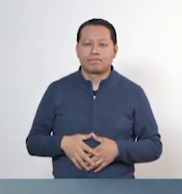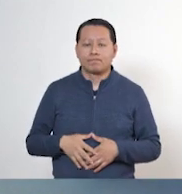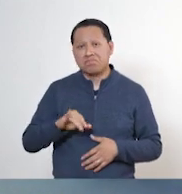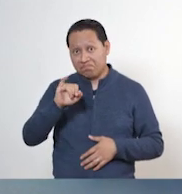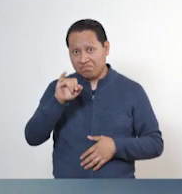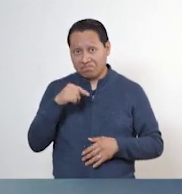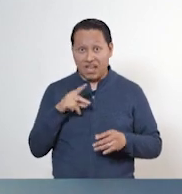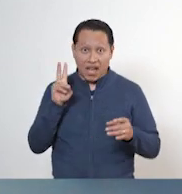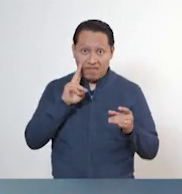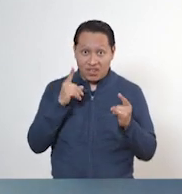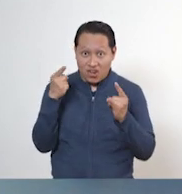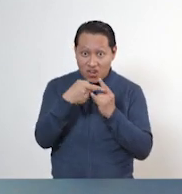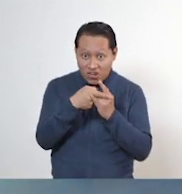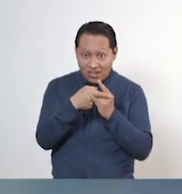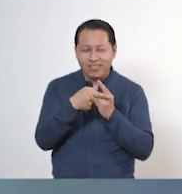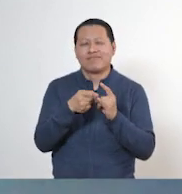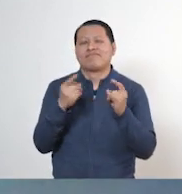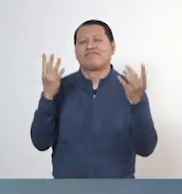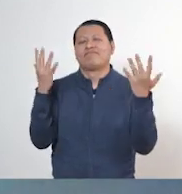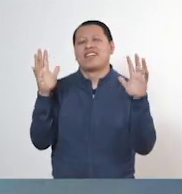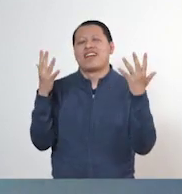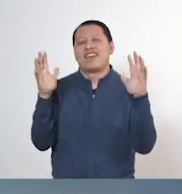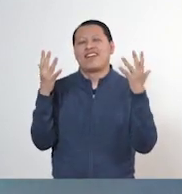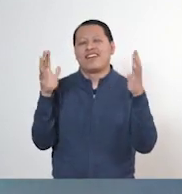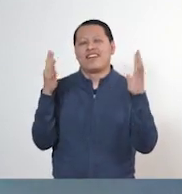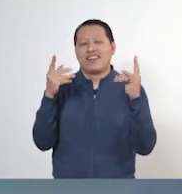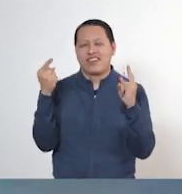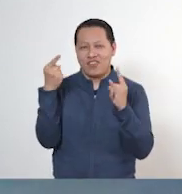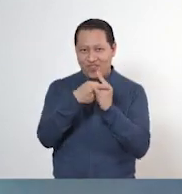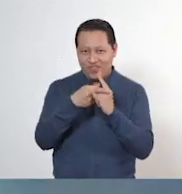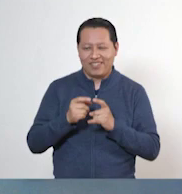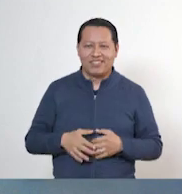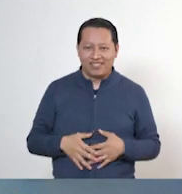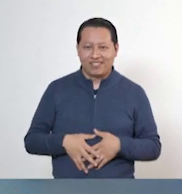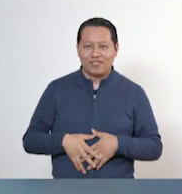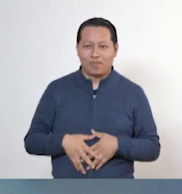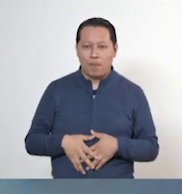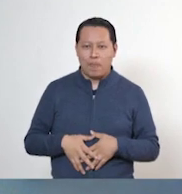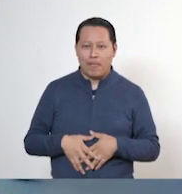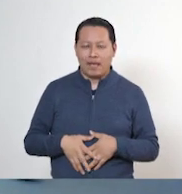¿Gol? ¡Bravo! ¡Gol! ¡Gol! Muy baile, bien. Baile, baile.